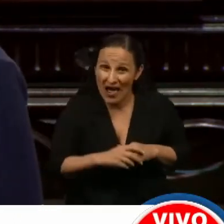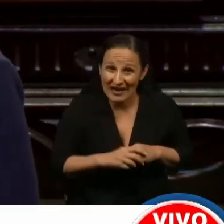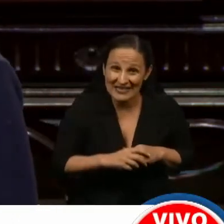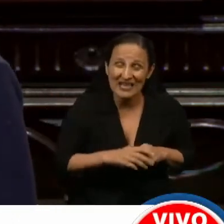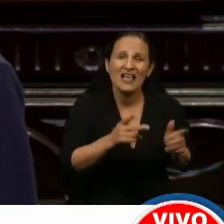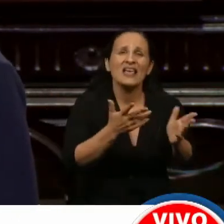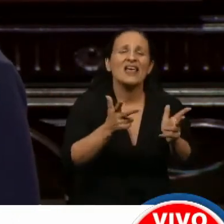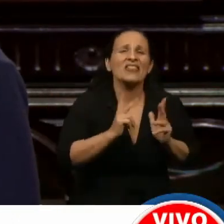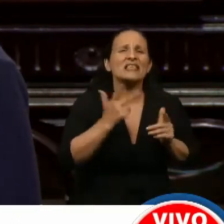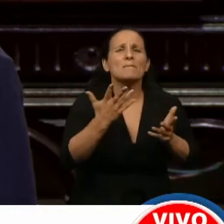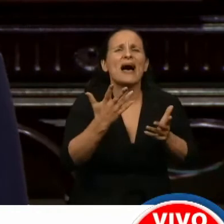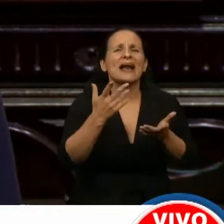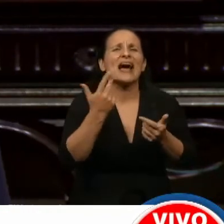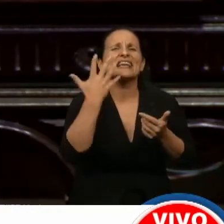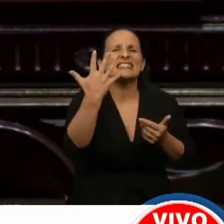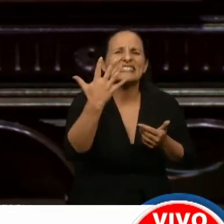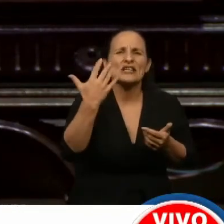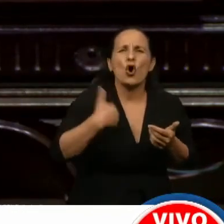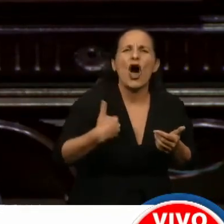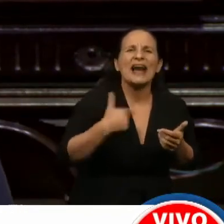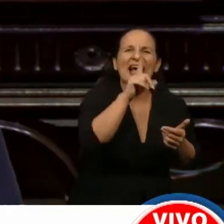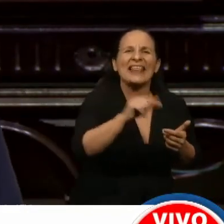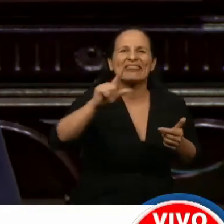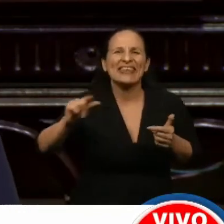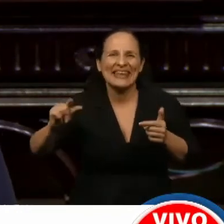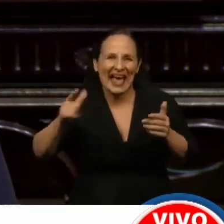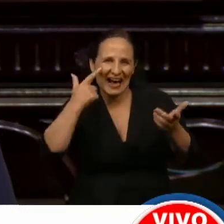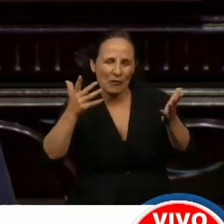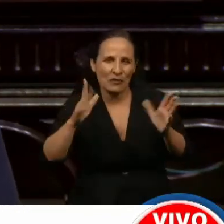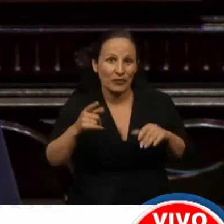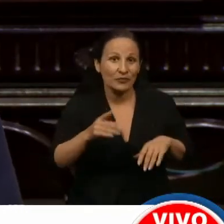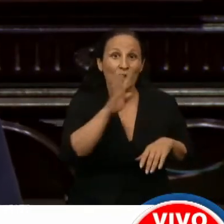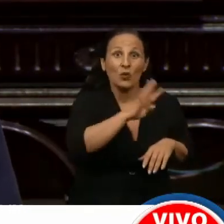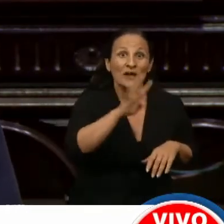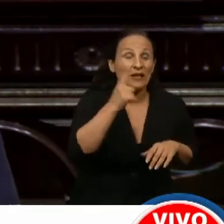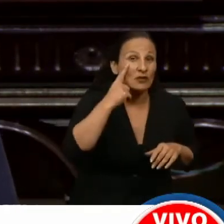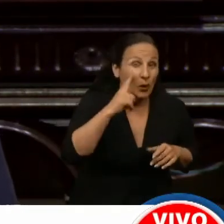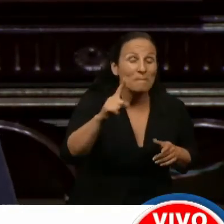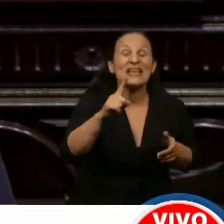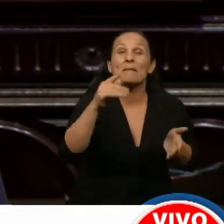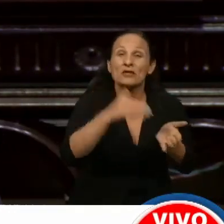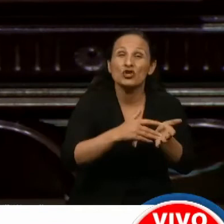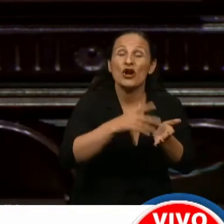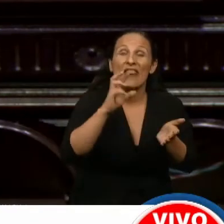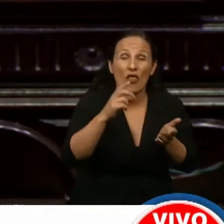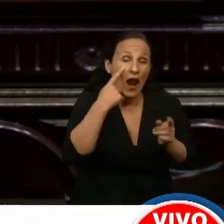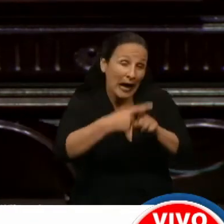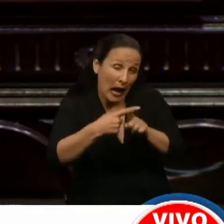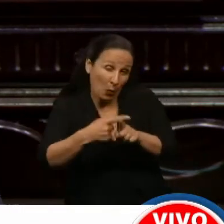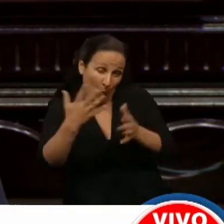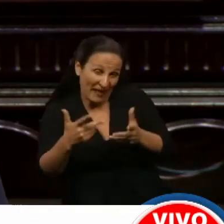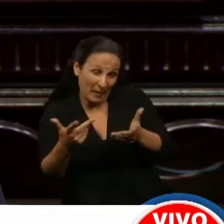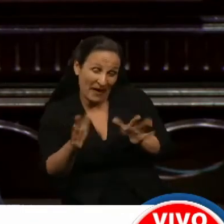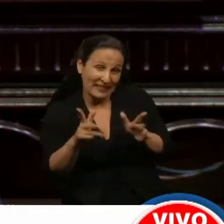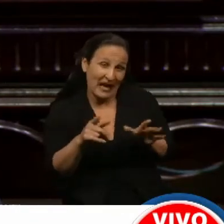para 5 Argentinas. 5 Argentinas. ¿Sabe para cuánto alcanzaría 44 mil millones de dólares en una regla de 3 simple?